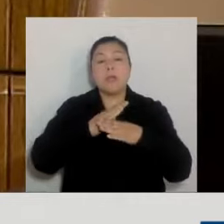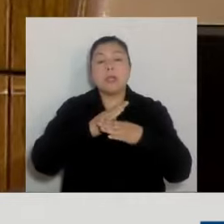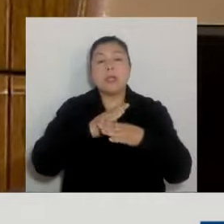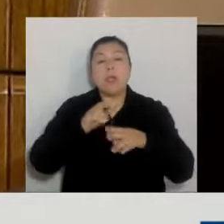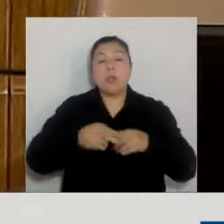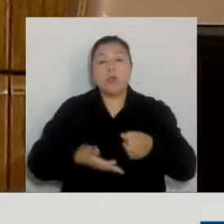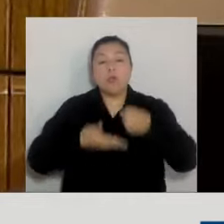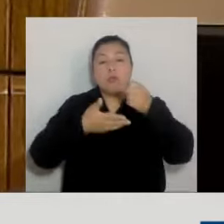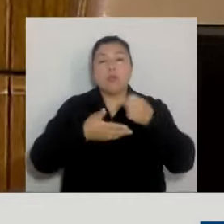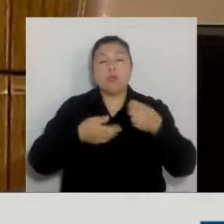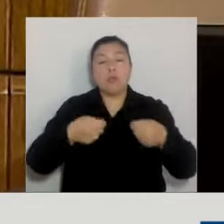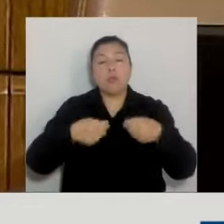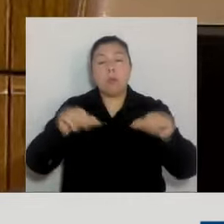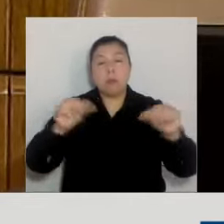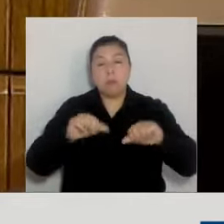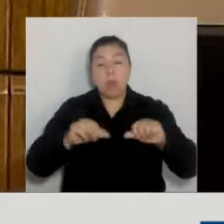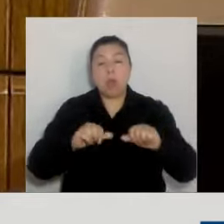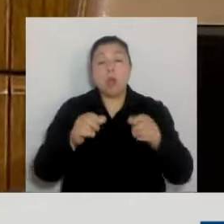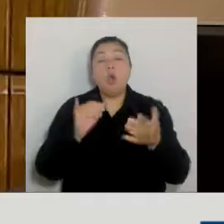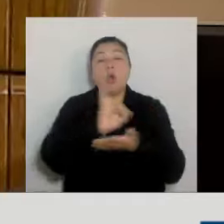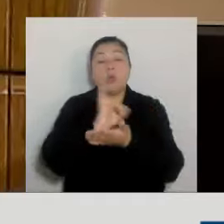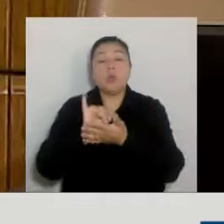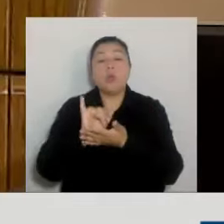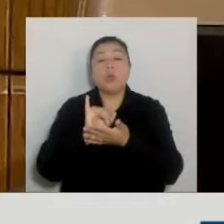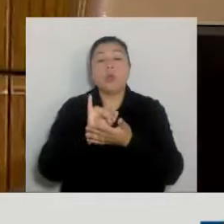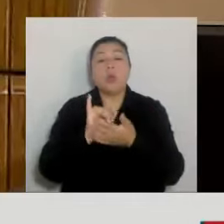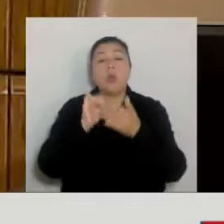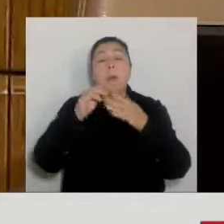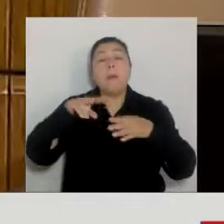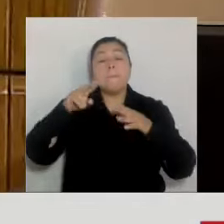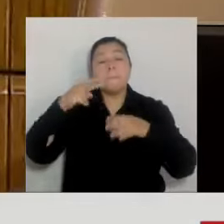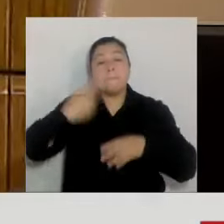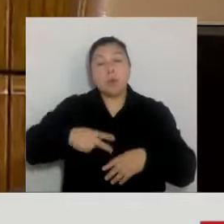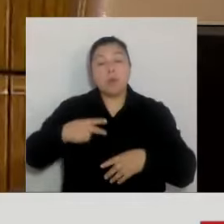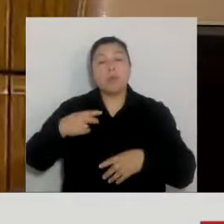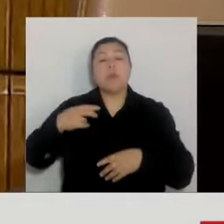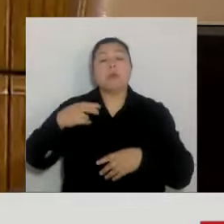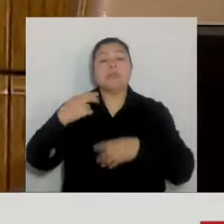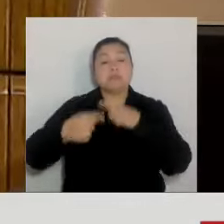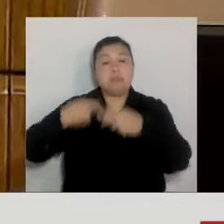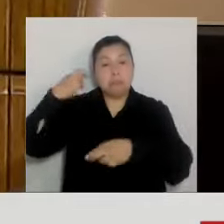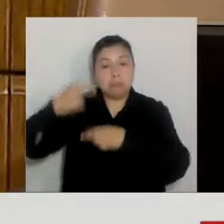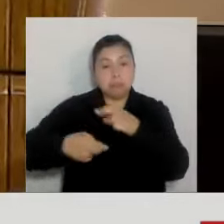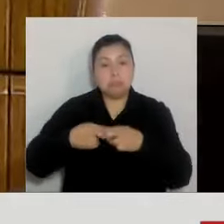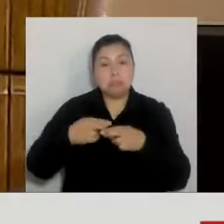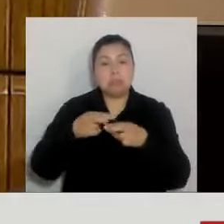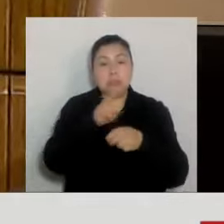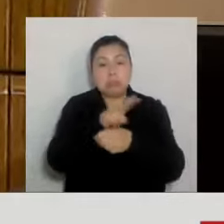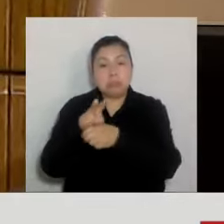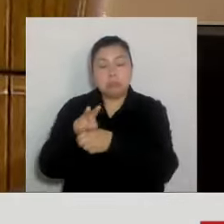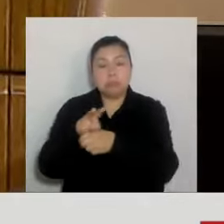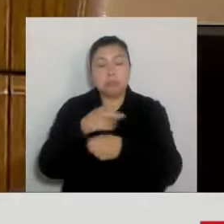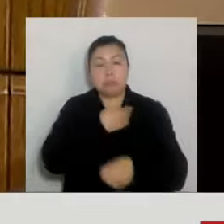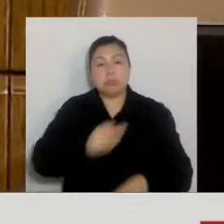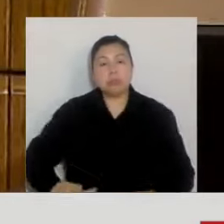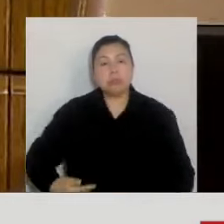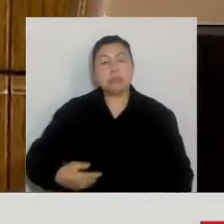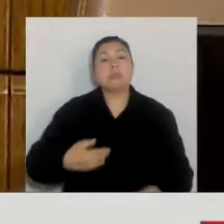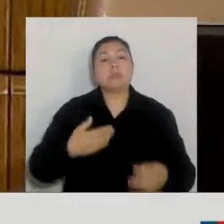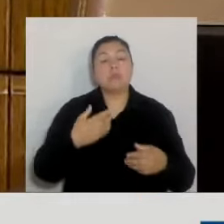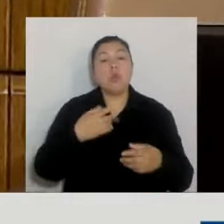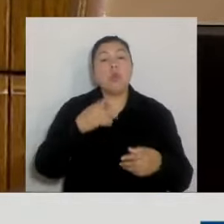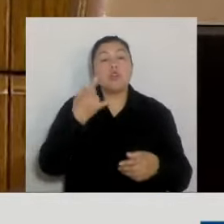creación de un organismo técnico eh con su propio patrimonio y personalidad jurídica sometido a la supervigilancia del presidente solamente por medio Med del Ministerio